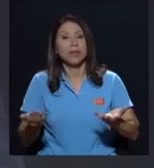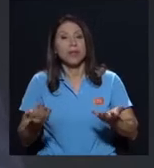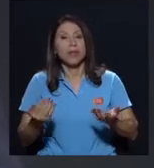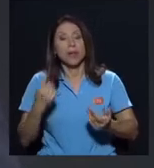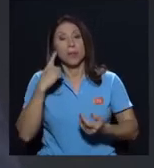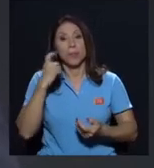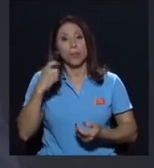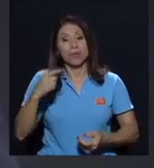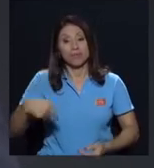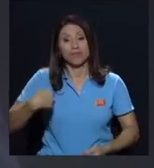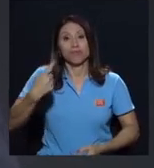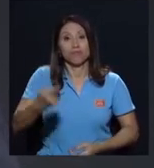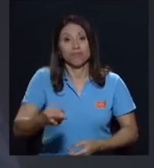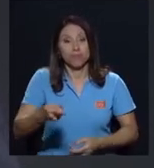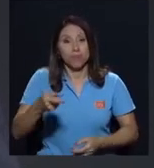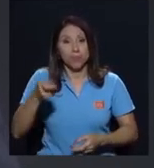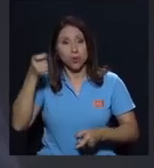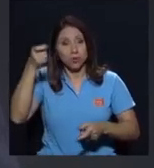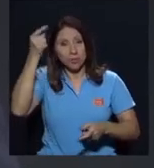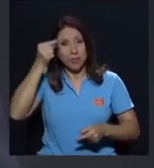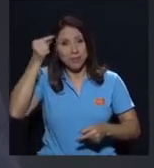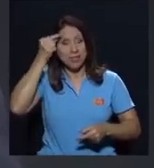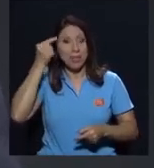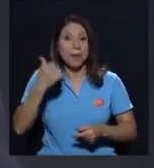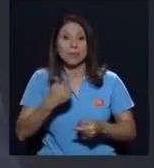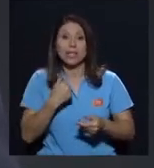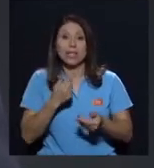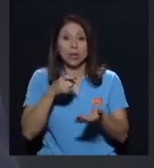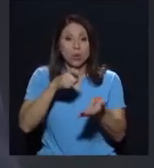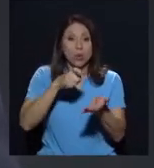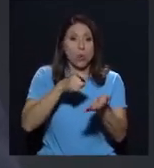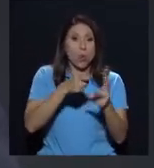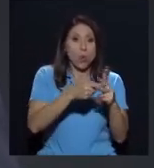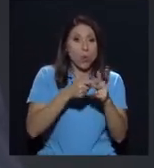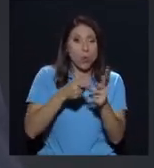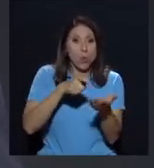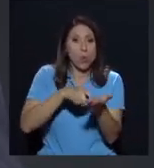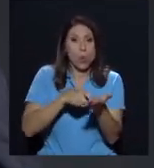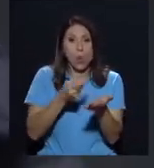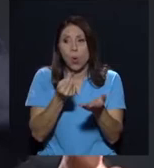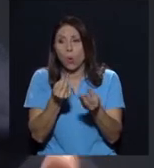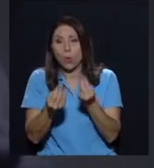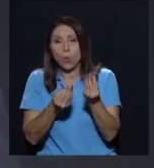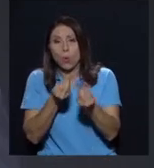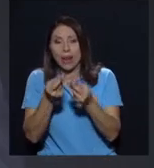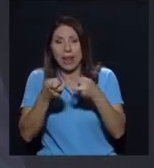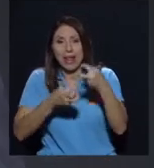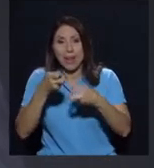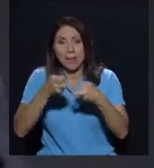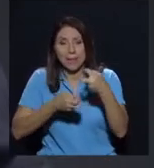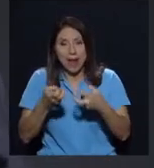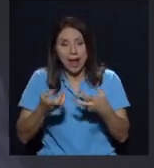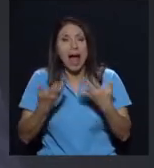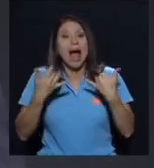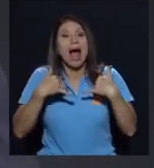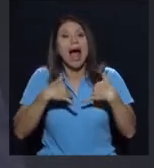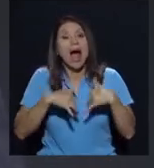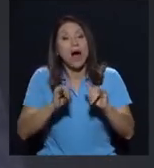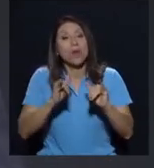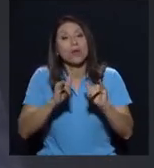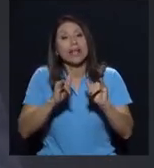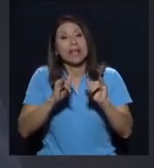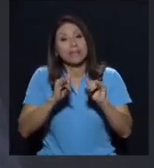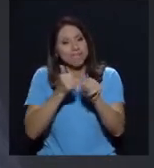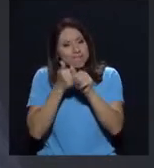durante la próxima administración vamos a tener un problema fiscal que cuando se adopten las medidas va a requerir tres o cuatro años